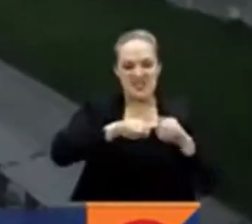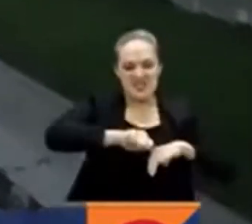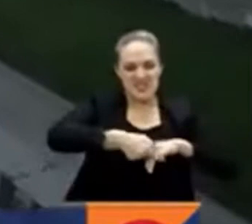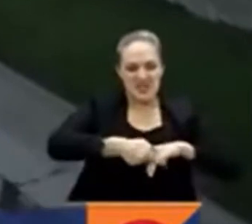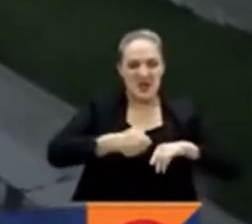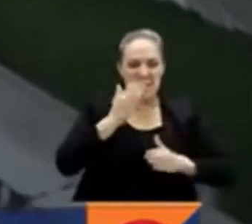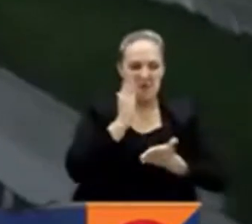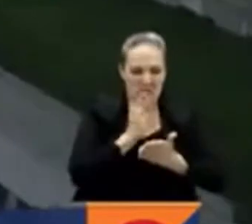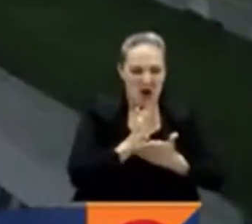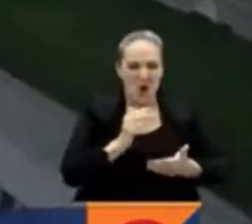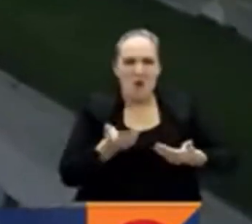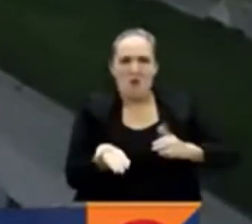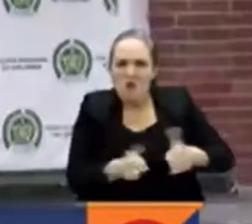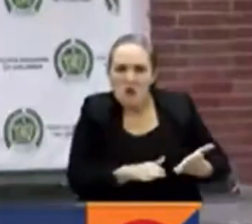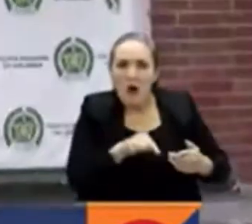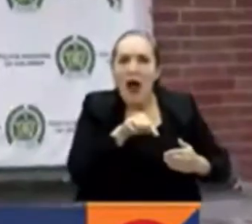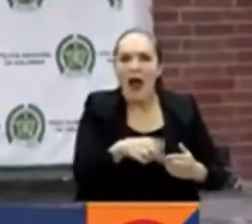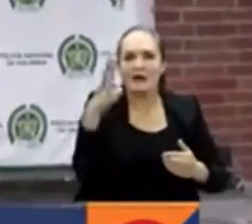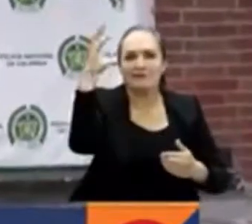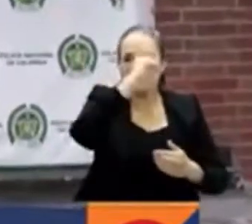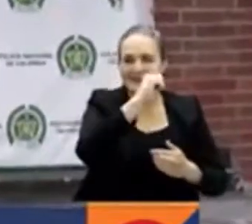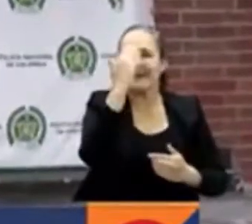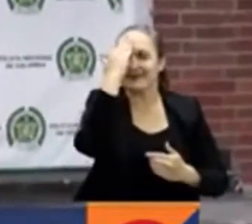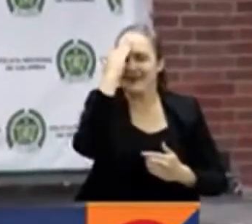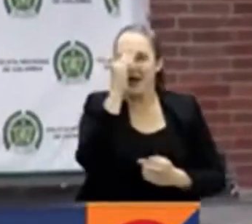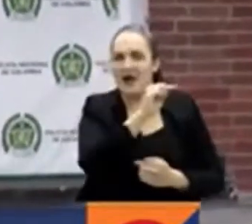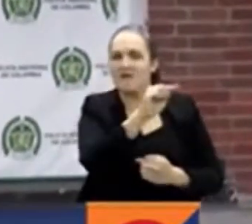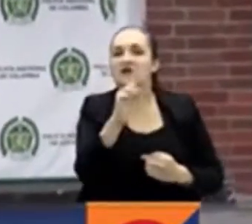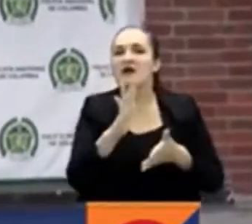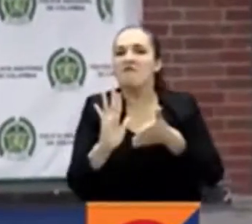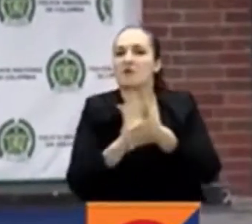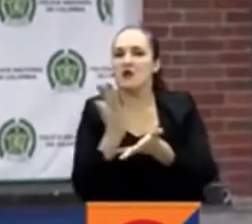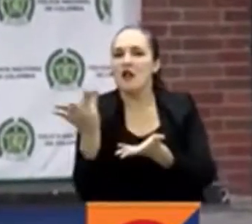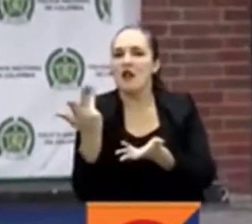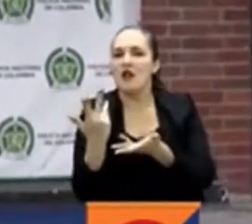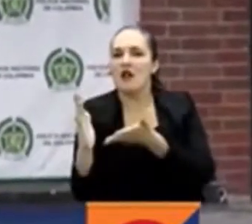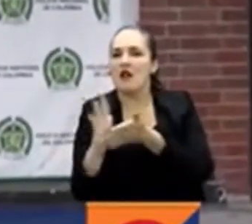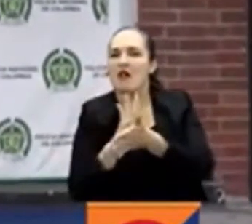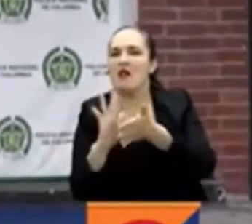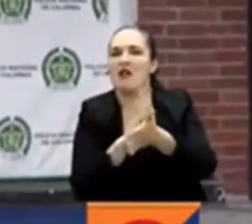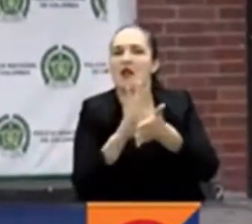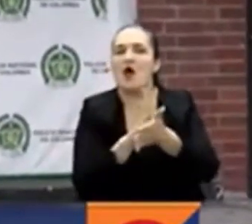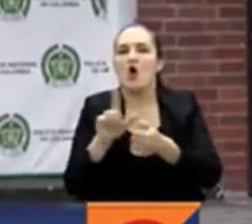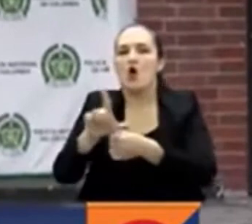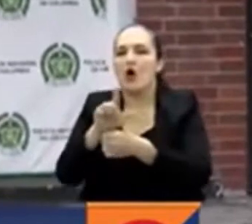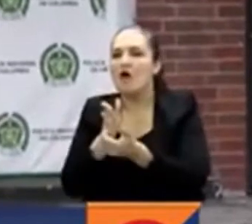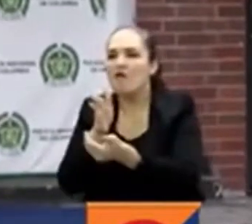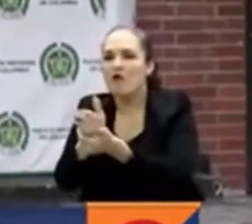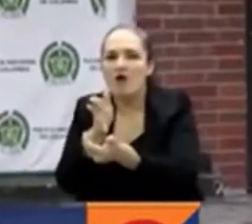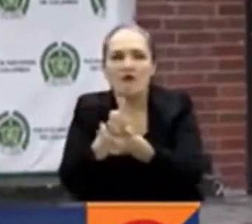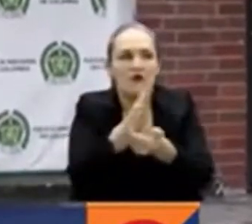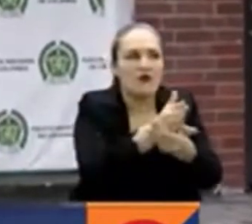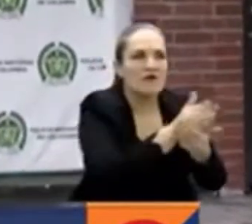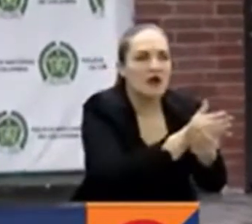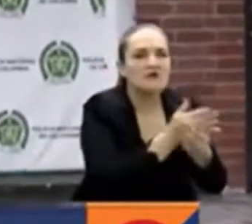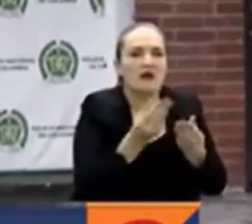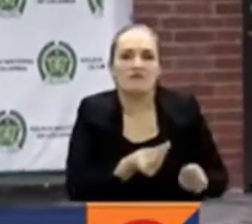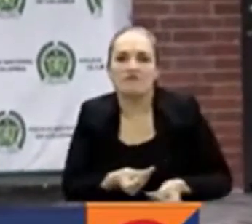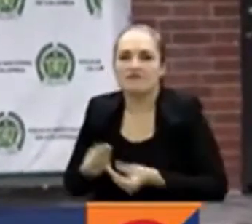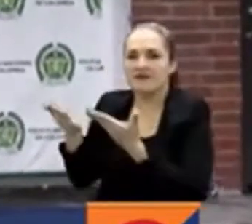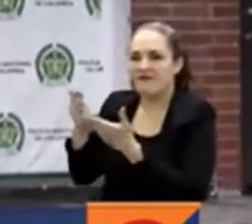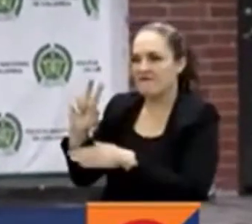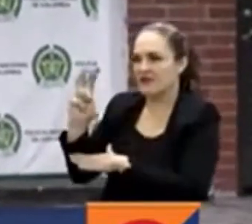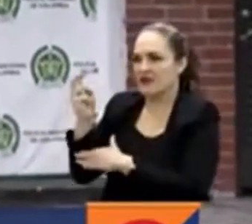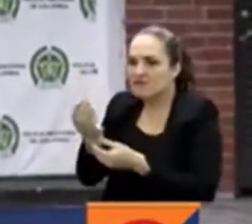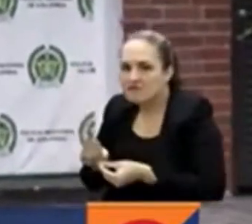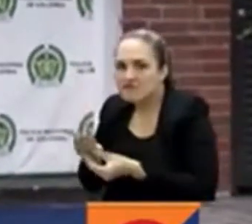estarían cometiendo los asesinatos. Hay información que hemos venido recogiendo en las distintas localidades, que hemos venido aportando a la Fiscalía, a la Policía,